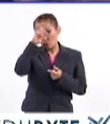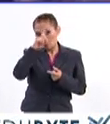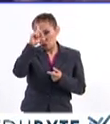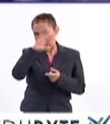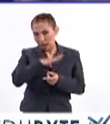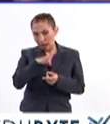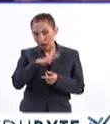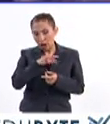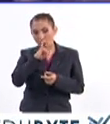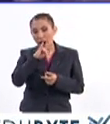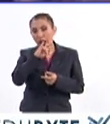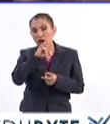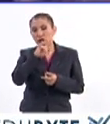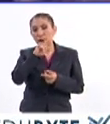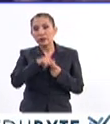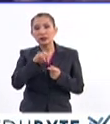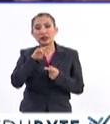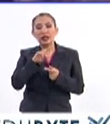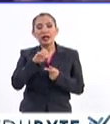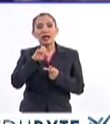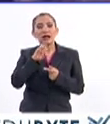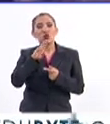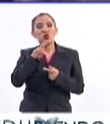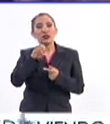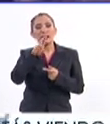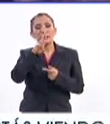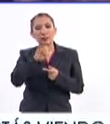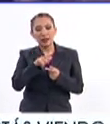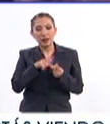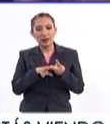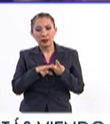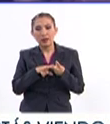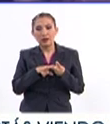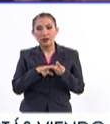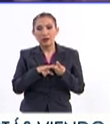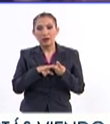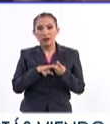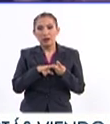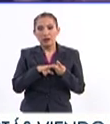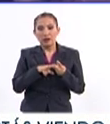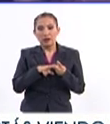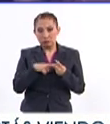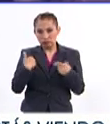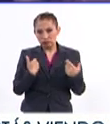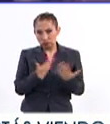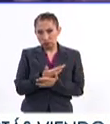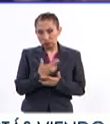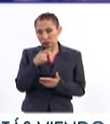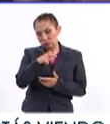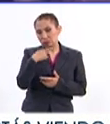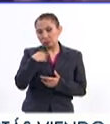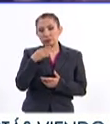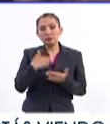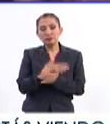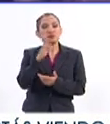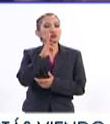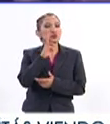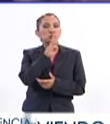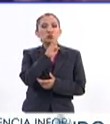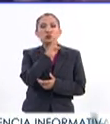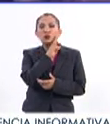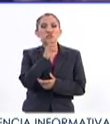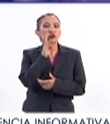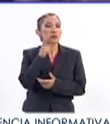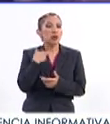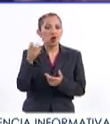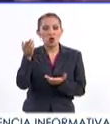asesores: Juan Carlos López, Eddie Uribe, también de descendencia mexicana, nació en Houston, pero su familia es